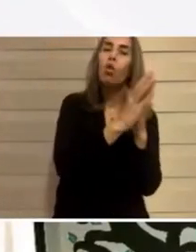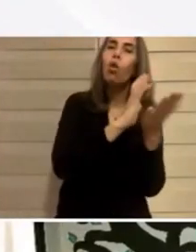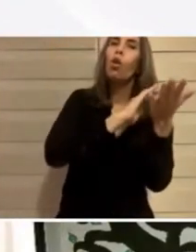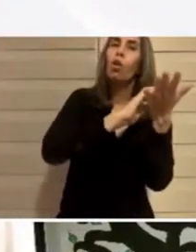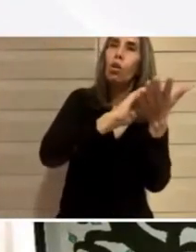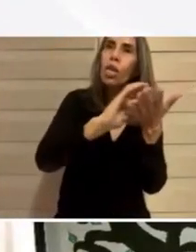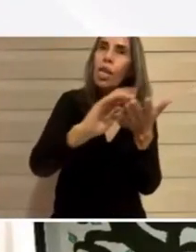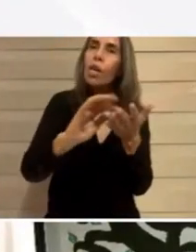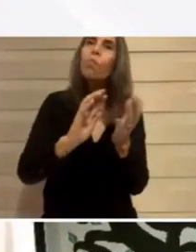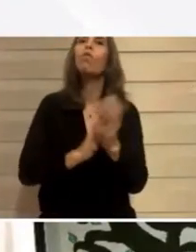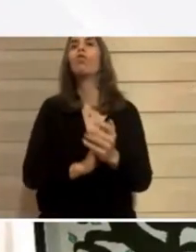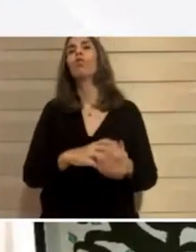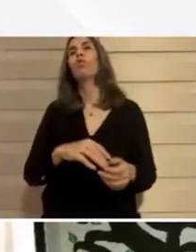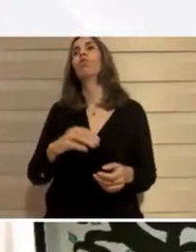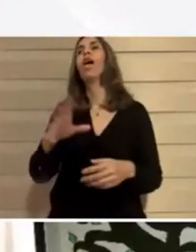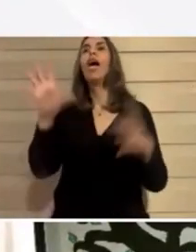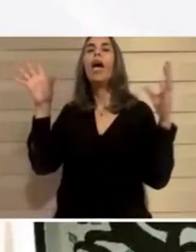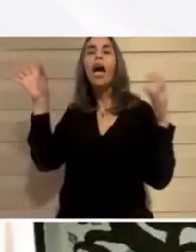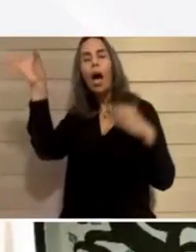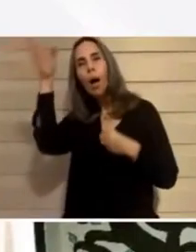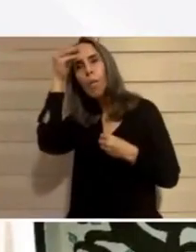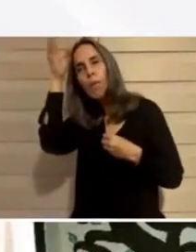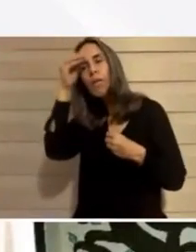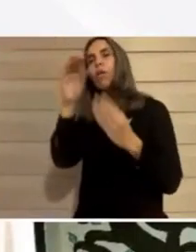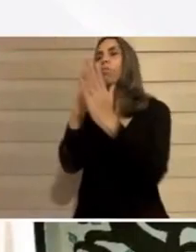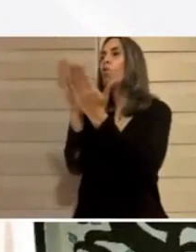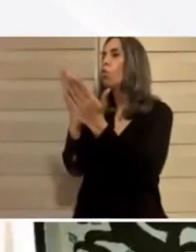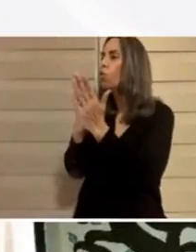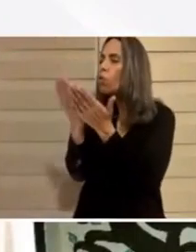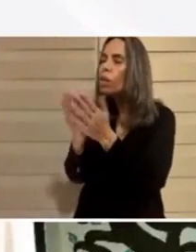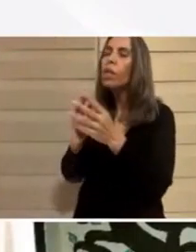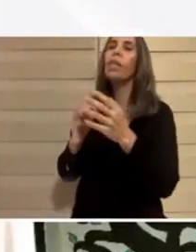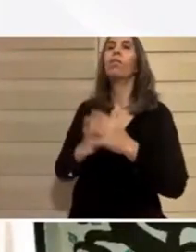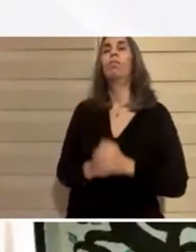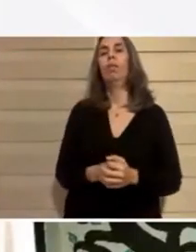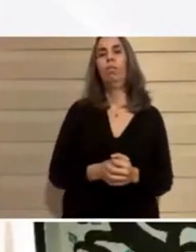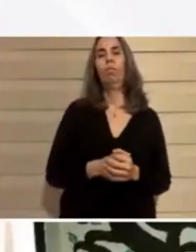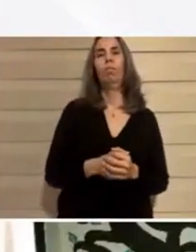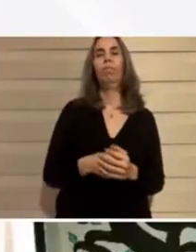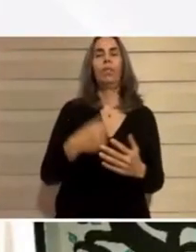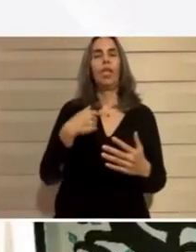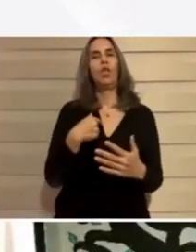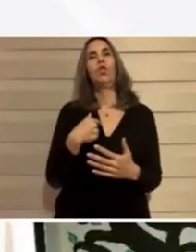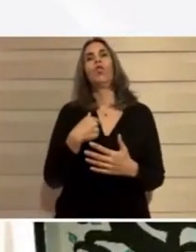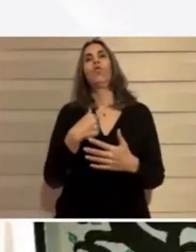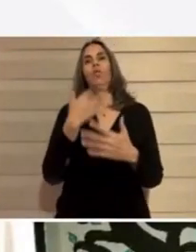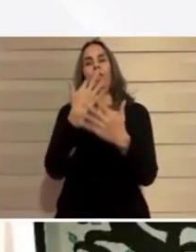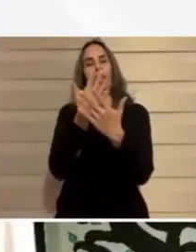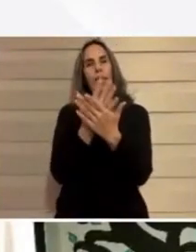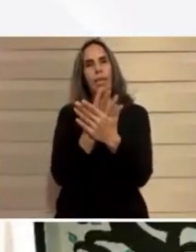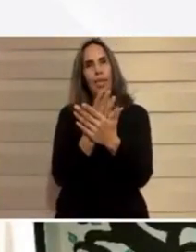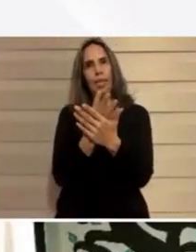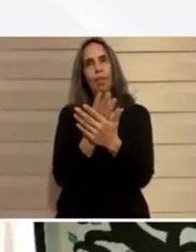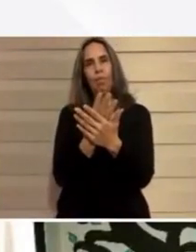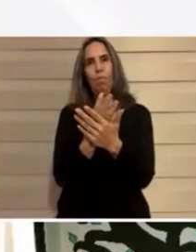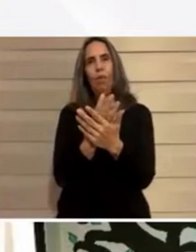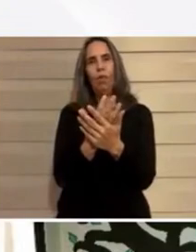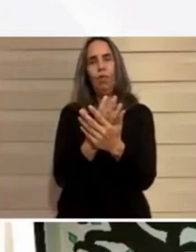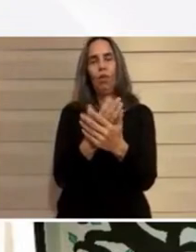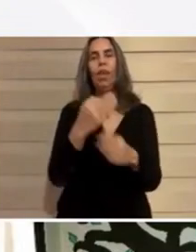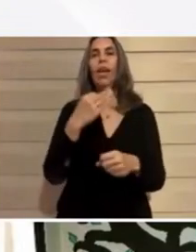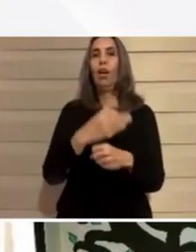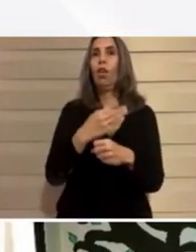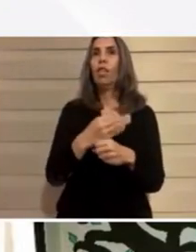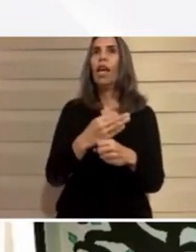museos. Así que yo espero que después de esta plática hagan una lista de todos aquellos